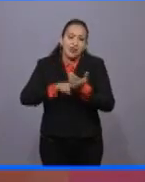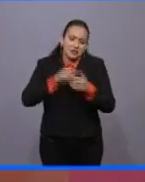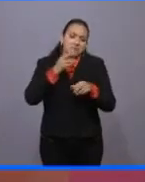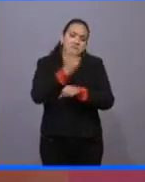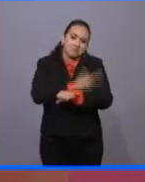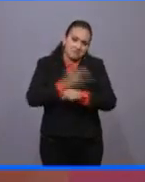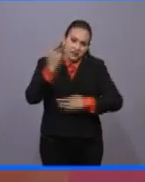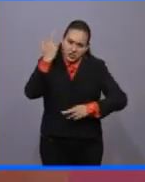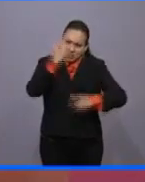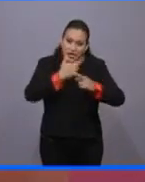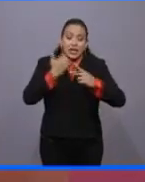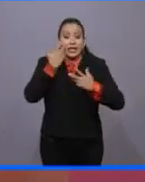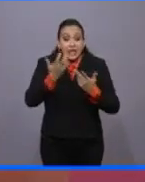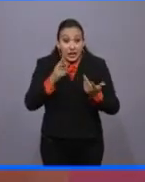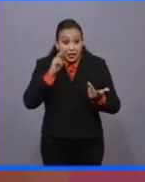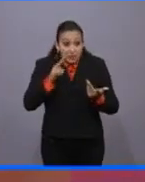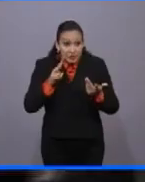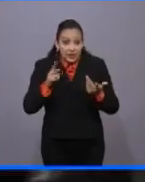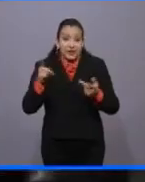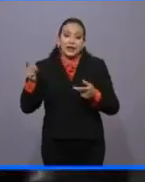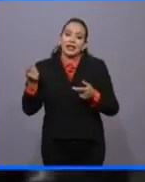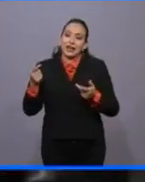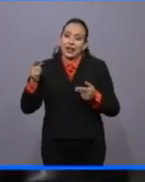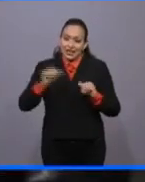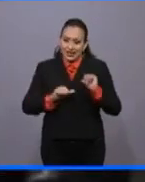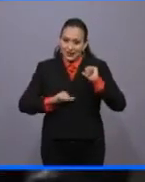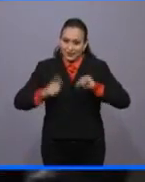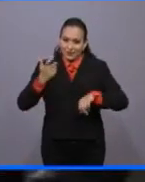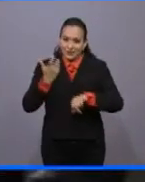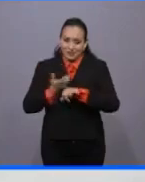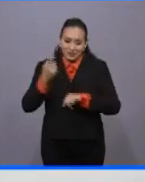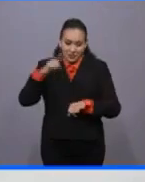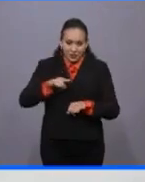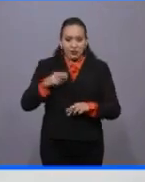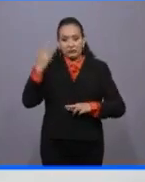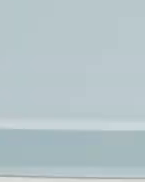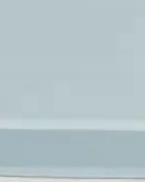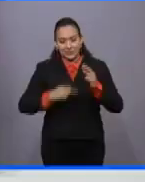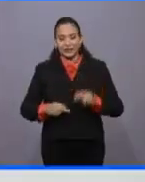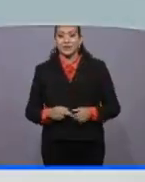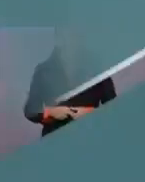las intervenciones determinadas por la autoridad hacendaria.